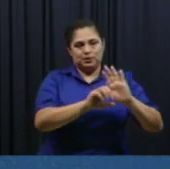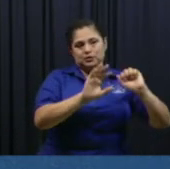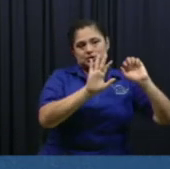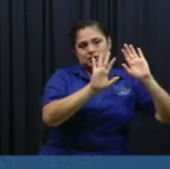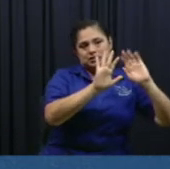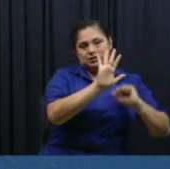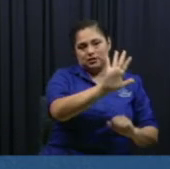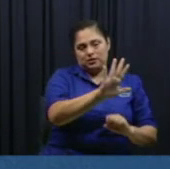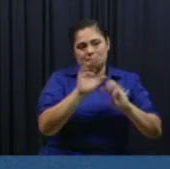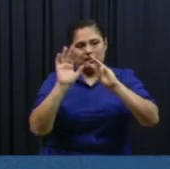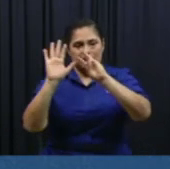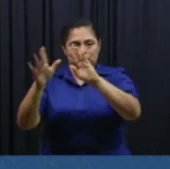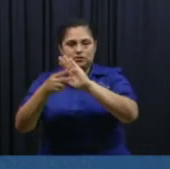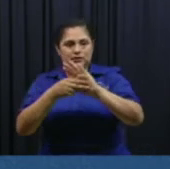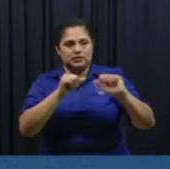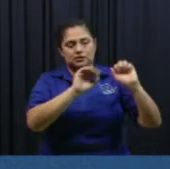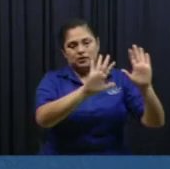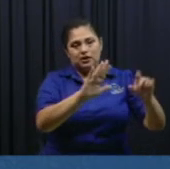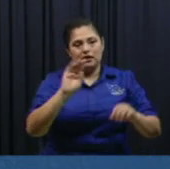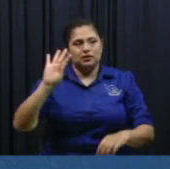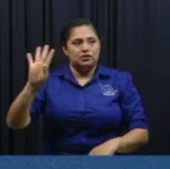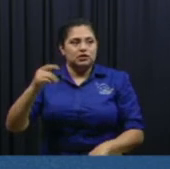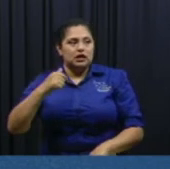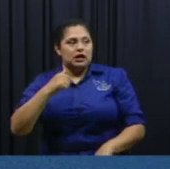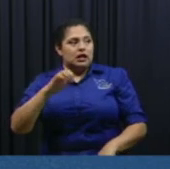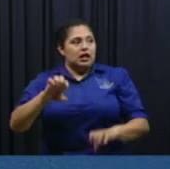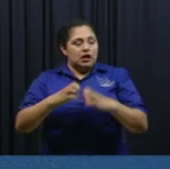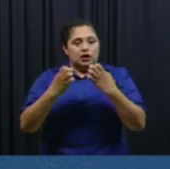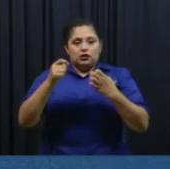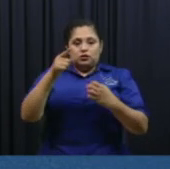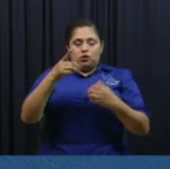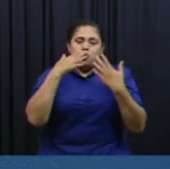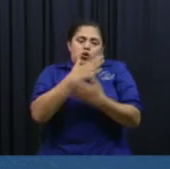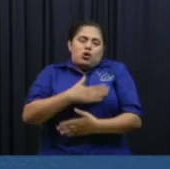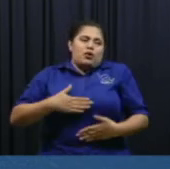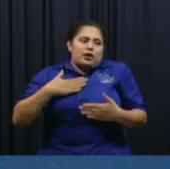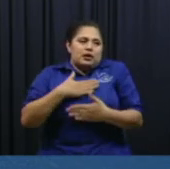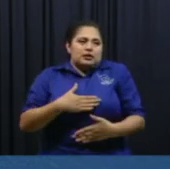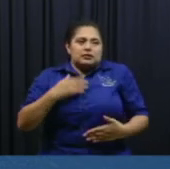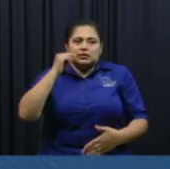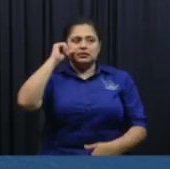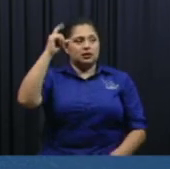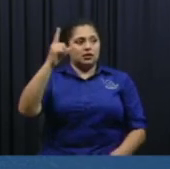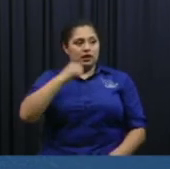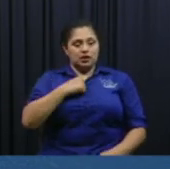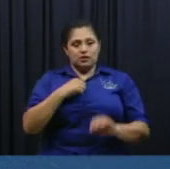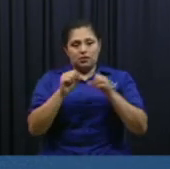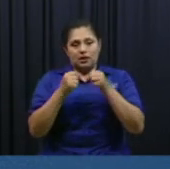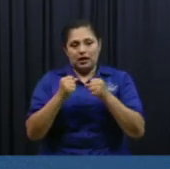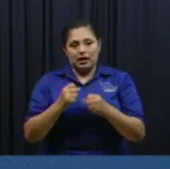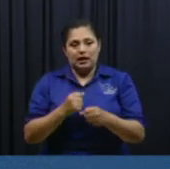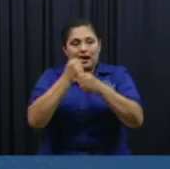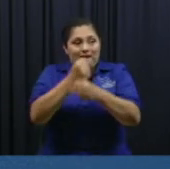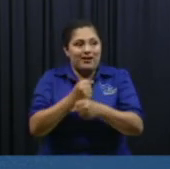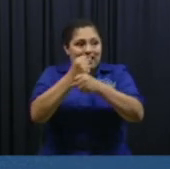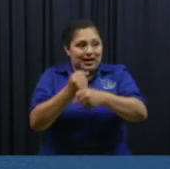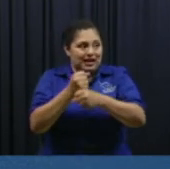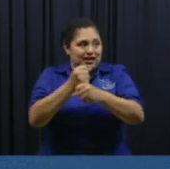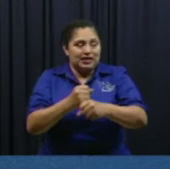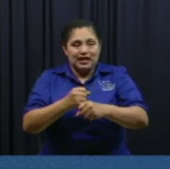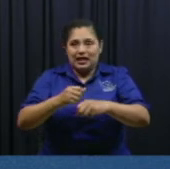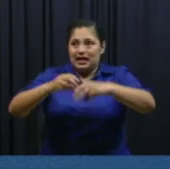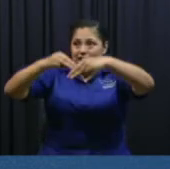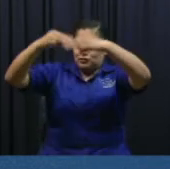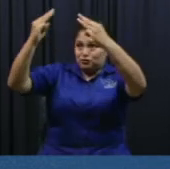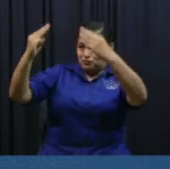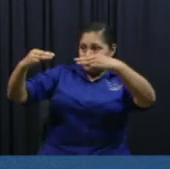enteré cabalgar sobre las alturas de la Tierra de muerdo la lengua para no decir nada más hacer efecto eso porque